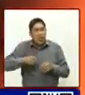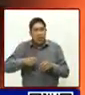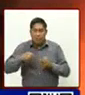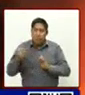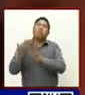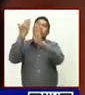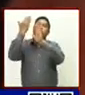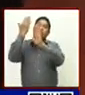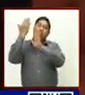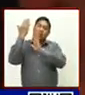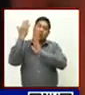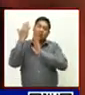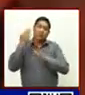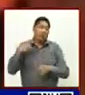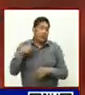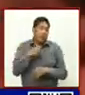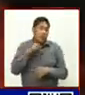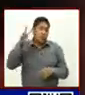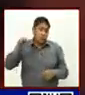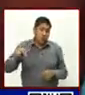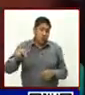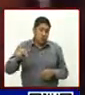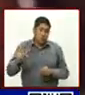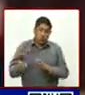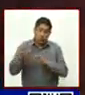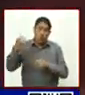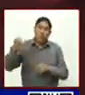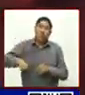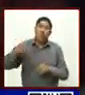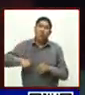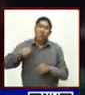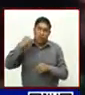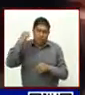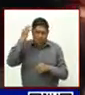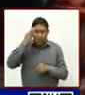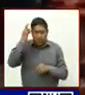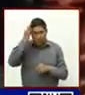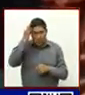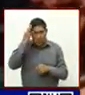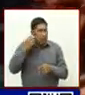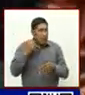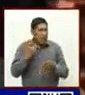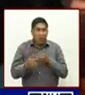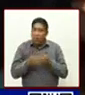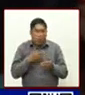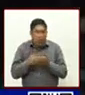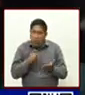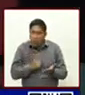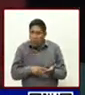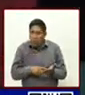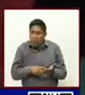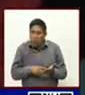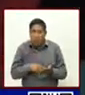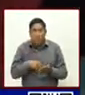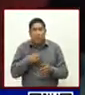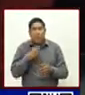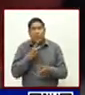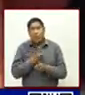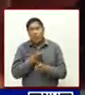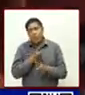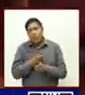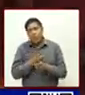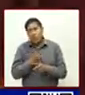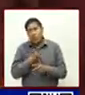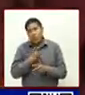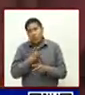responder. No ante nosotros, sino ante la justicia también. Pero más allá de todo, que cuidado que